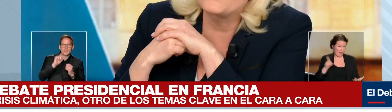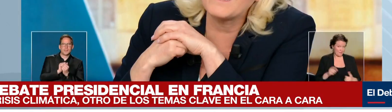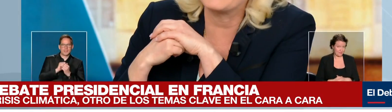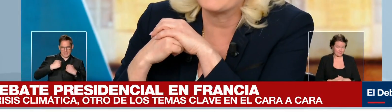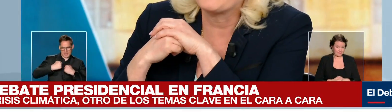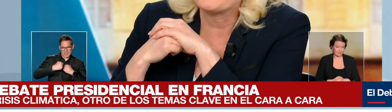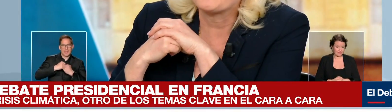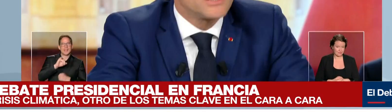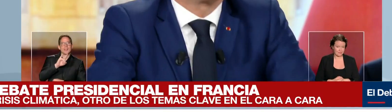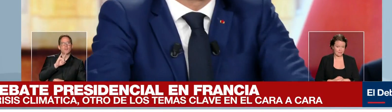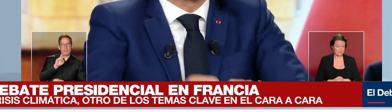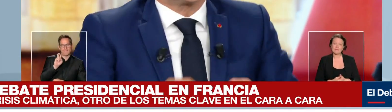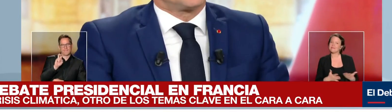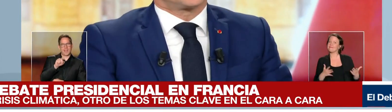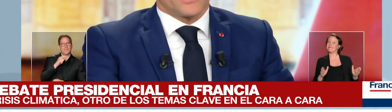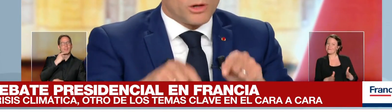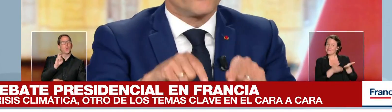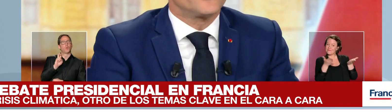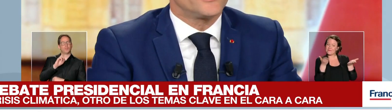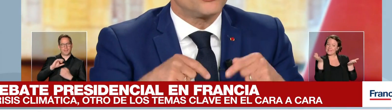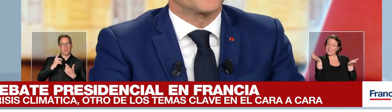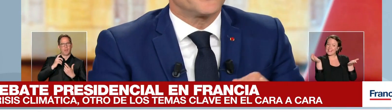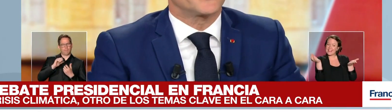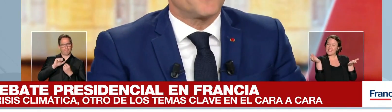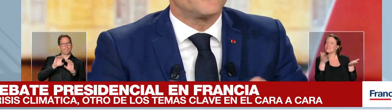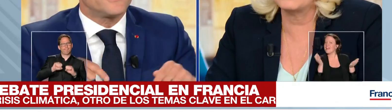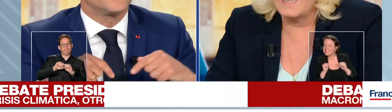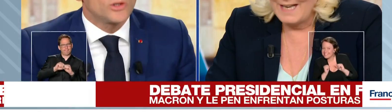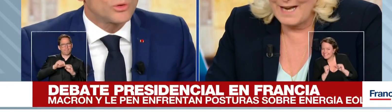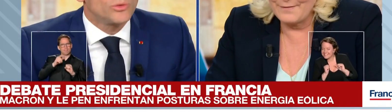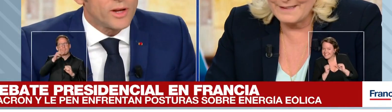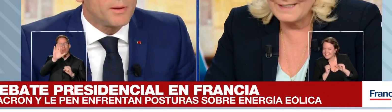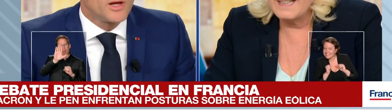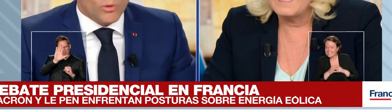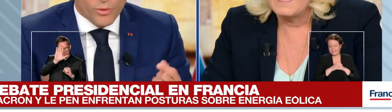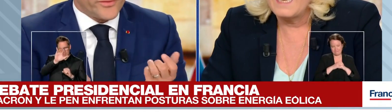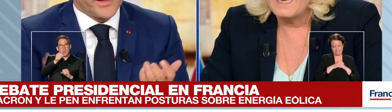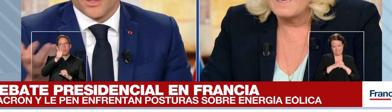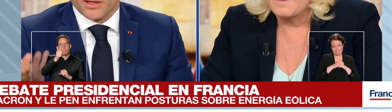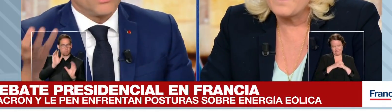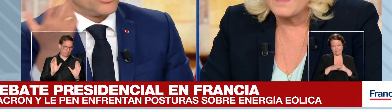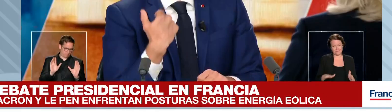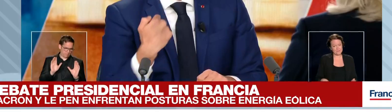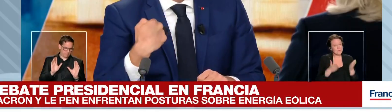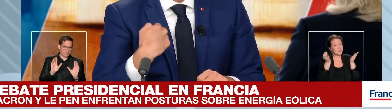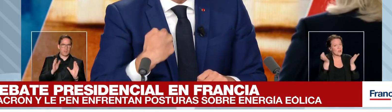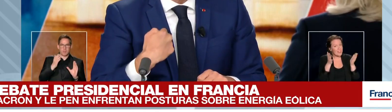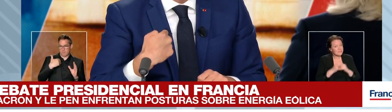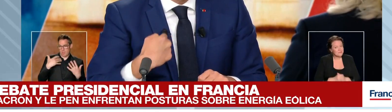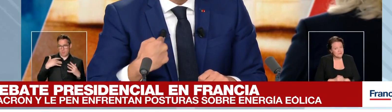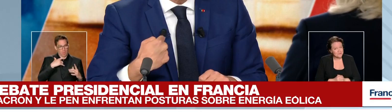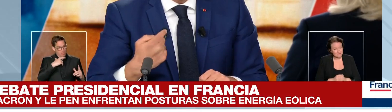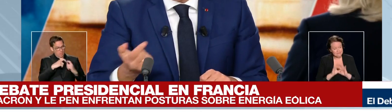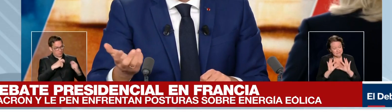hidrógeno verde? El hidrógeno verde. O sea, que el hidrógeno verde, como usted va a suprimir las posibilidades de